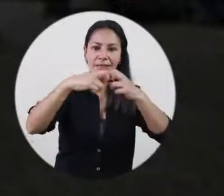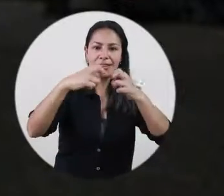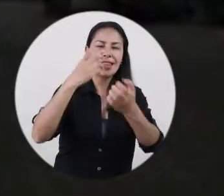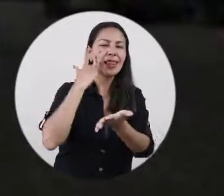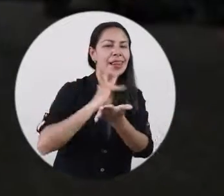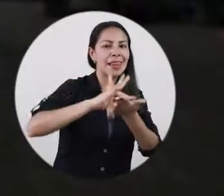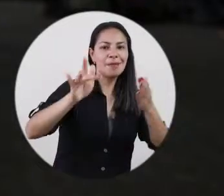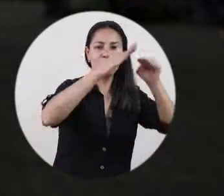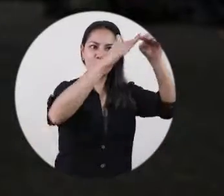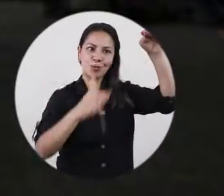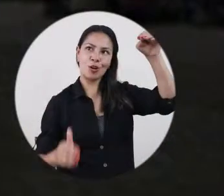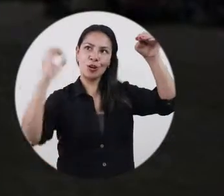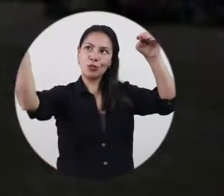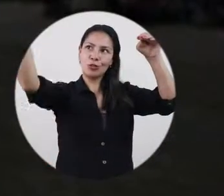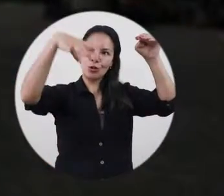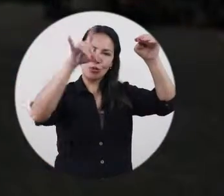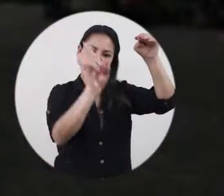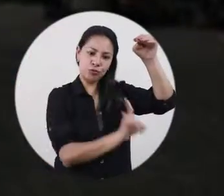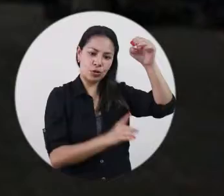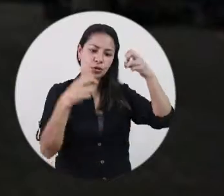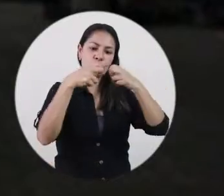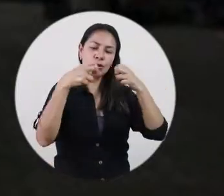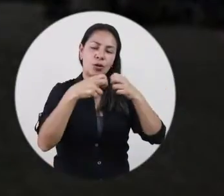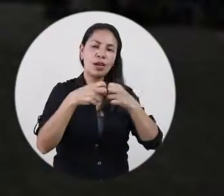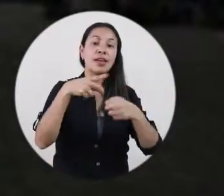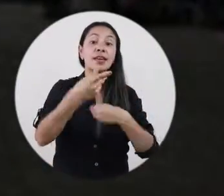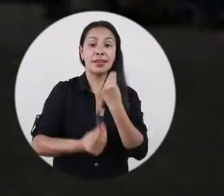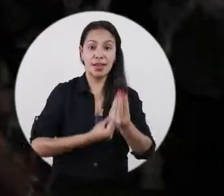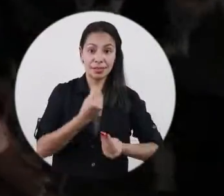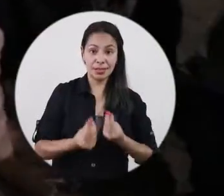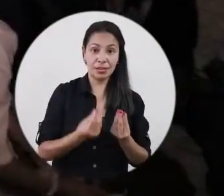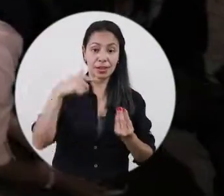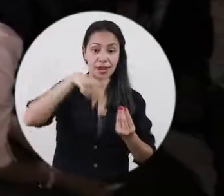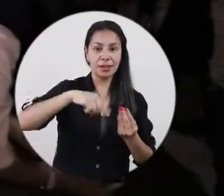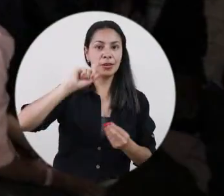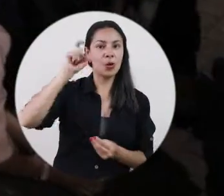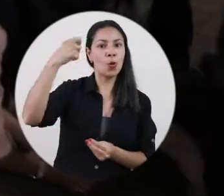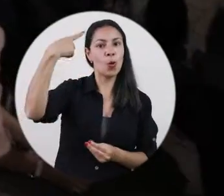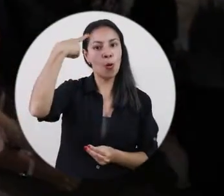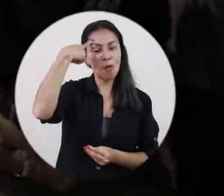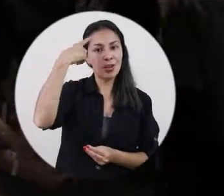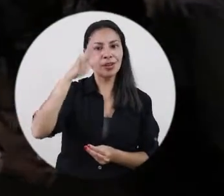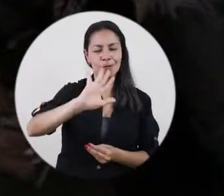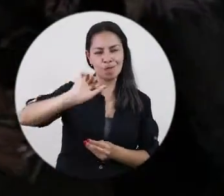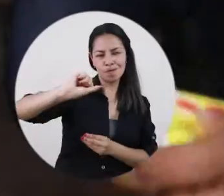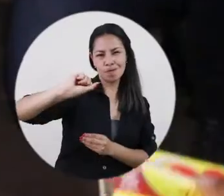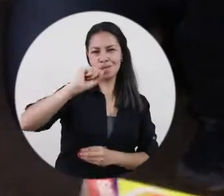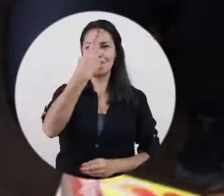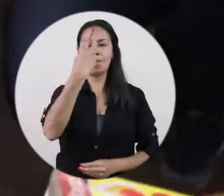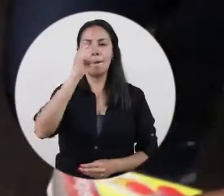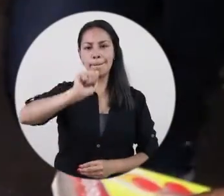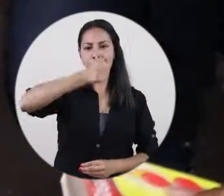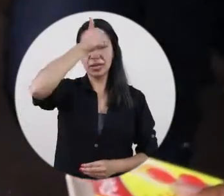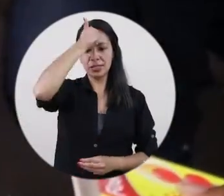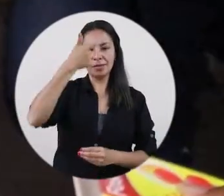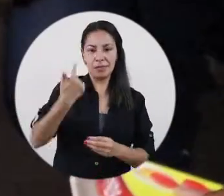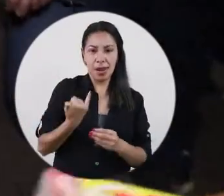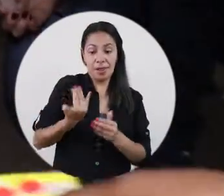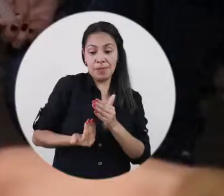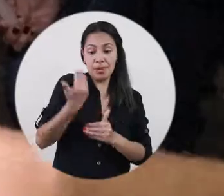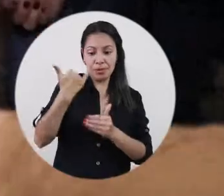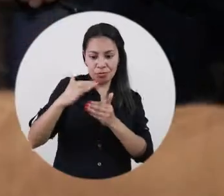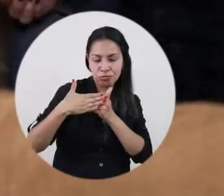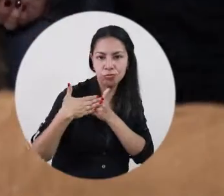con paneles solares esto hace sin duda alguna de este gobierno el pionero para que de aquí en adelante